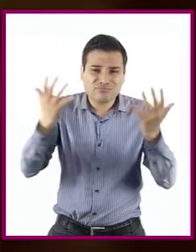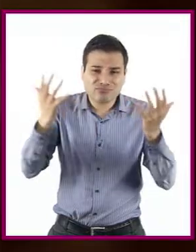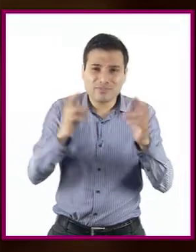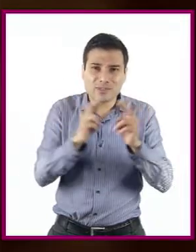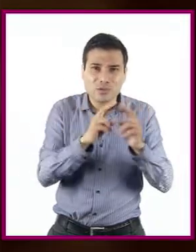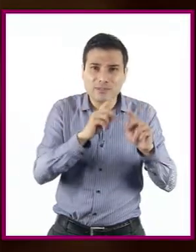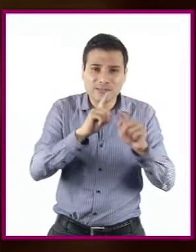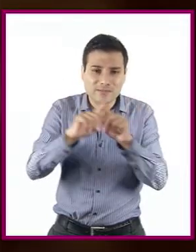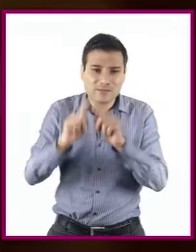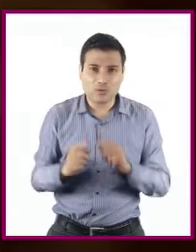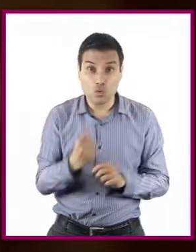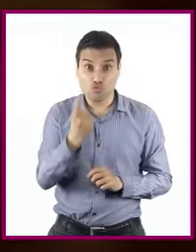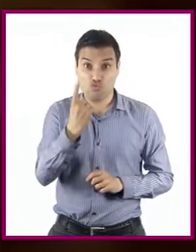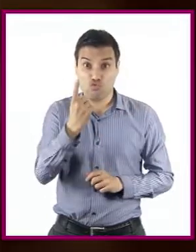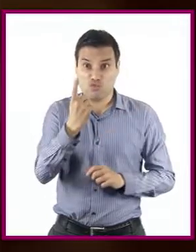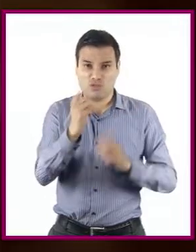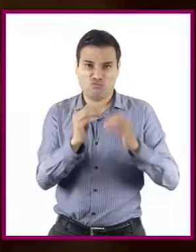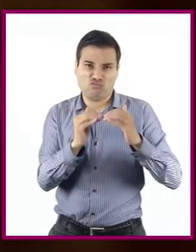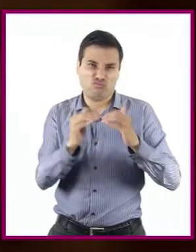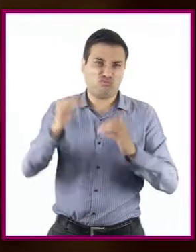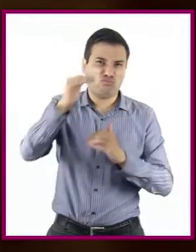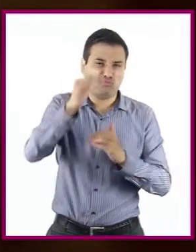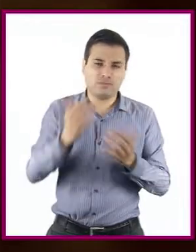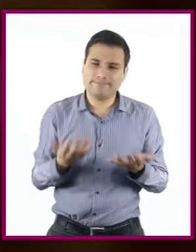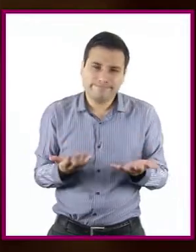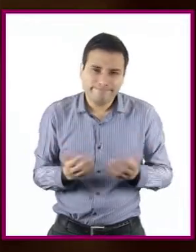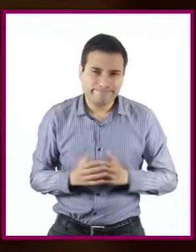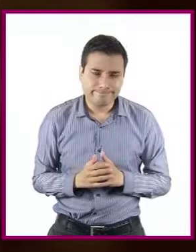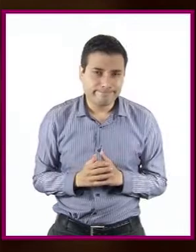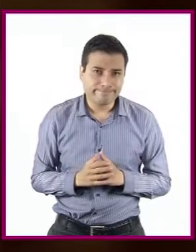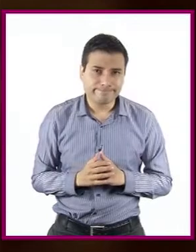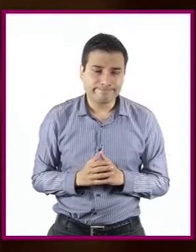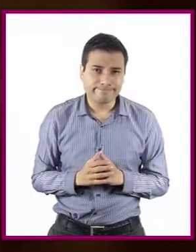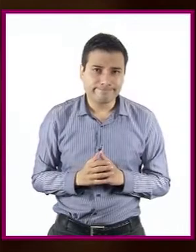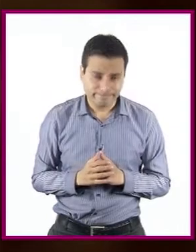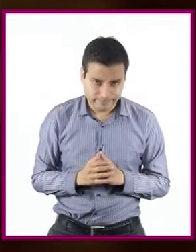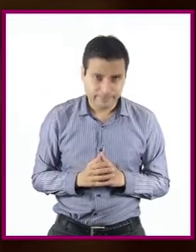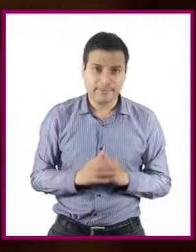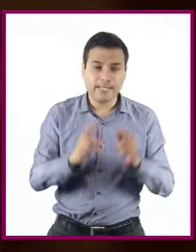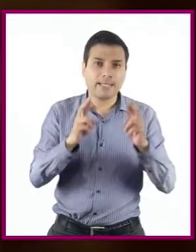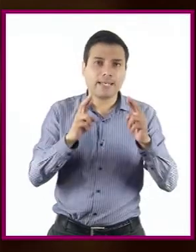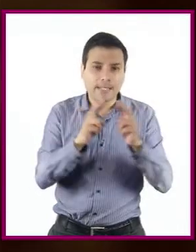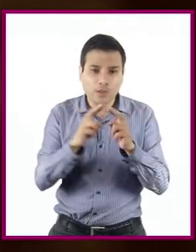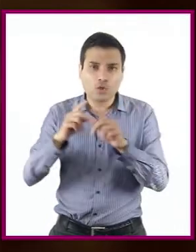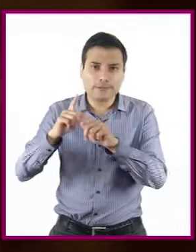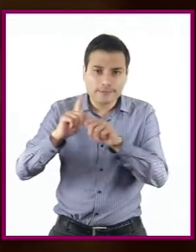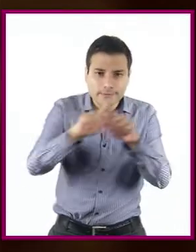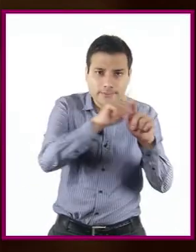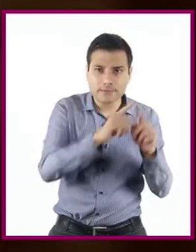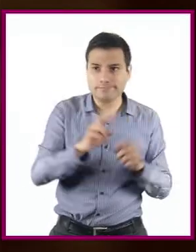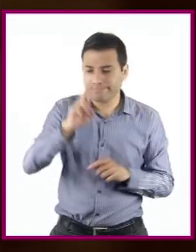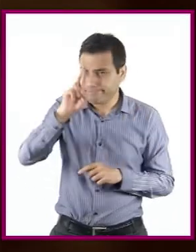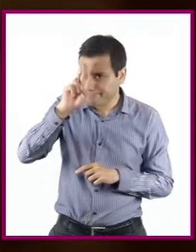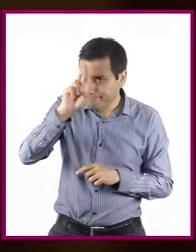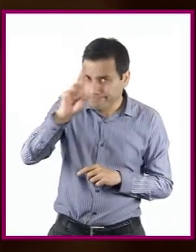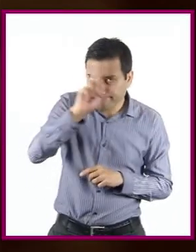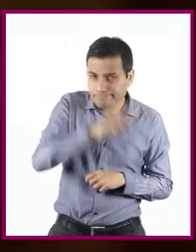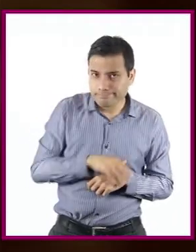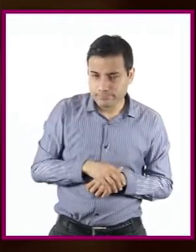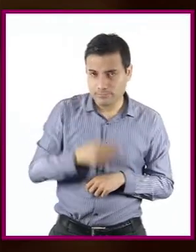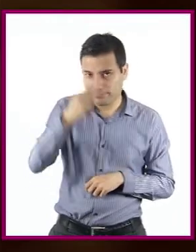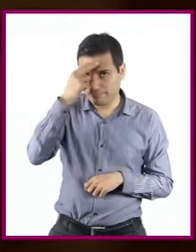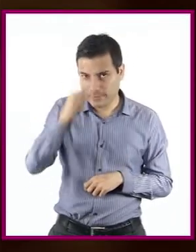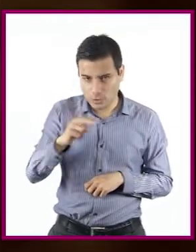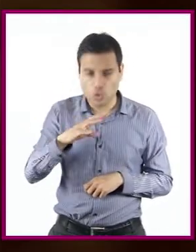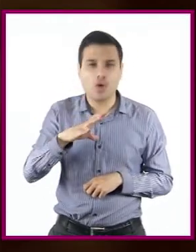ninguna puede ser impuesta al conjunto de la sociedad. Para garantizar la pluralidad de creencias y la tolerancia, en México tenemos